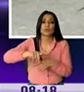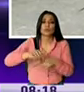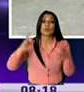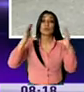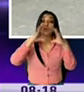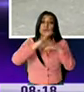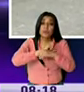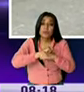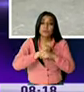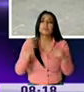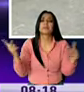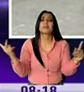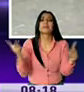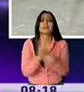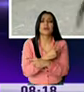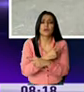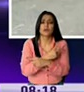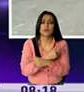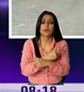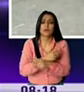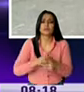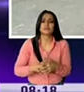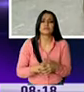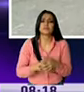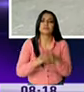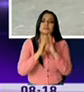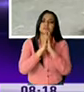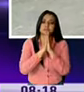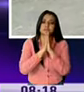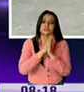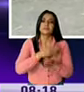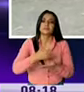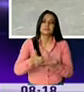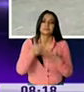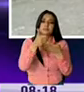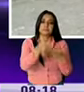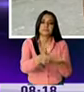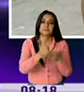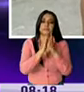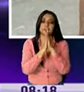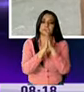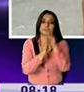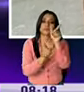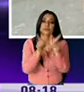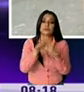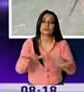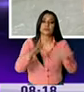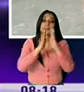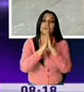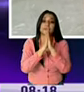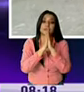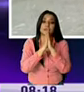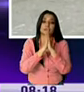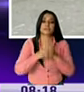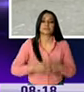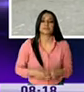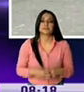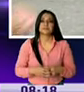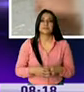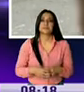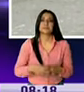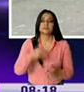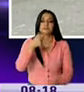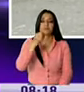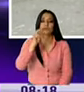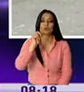ahí se roban más todavía. Así que por favor, ayuda. Eso es lo que piden los vecinos en el sector de la González Suárez, de la